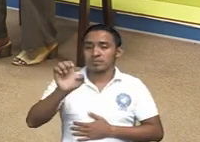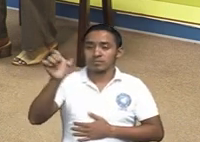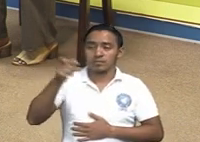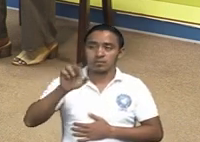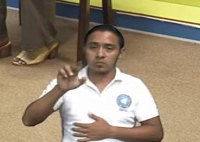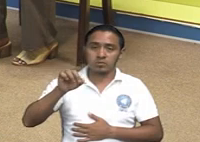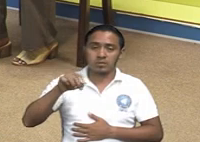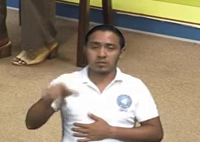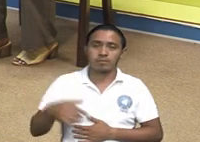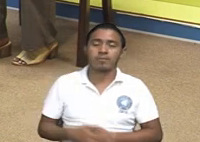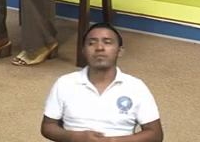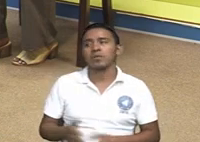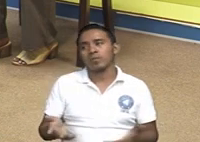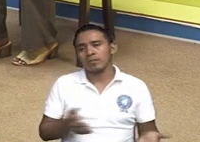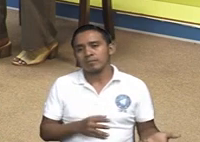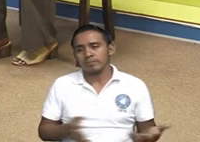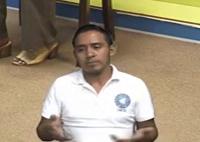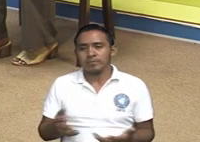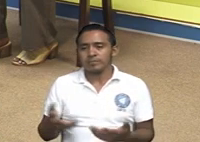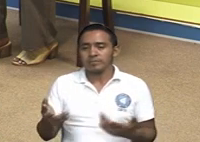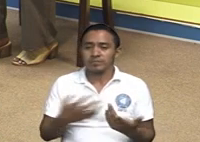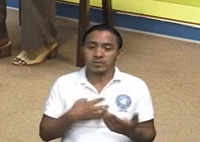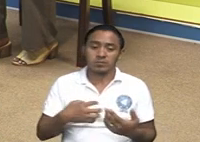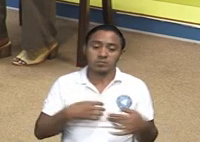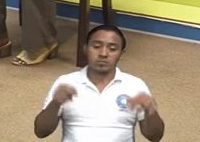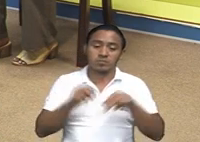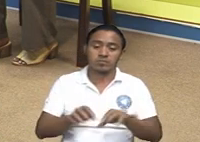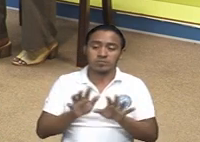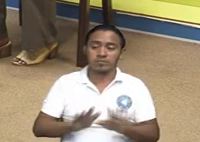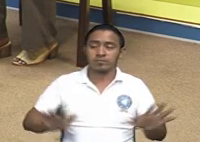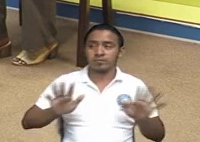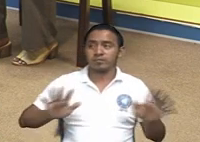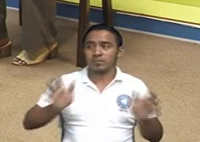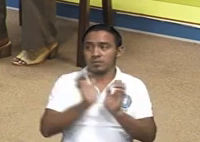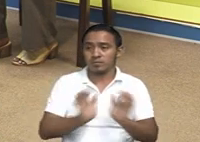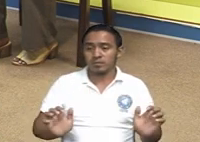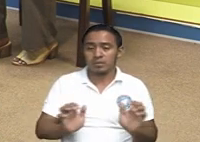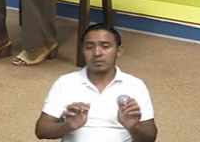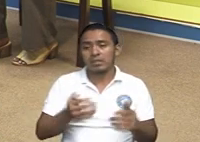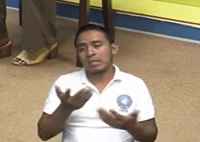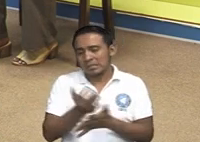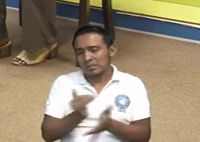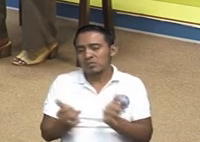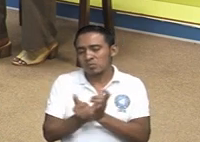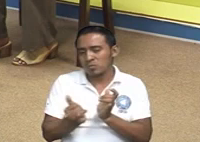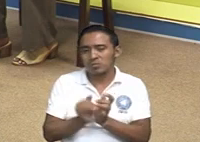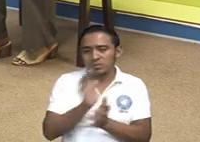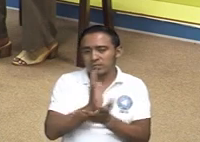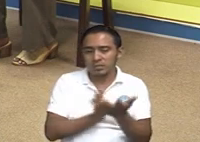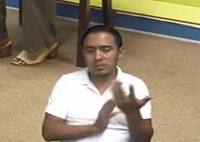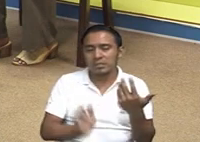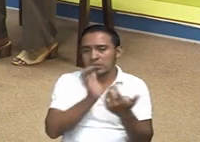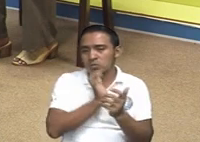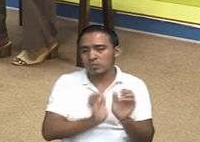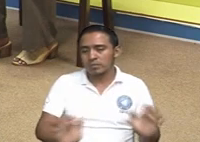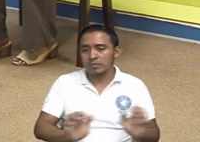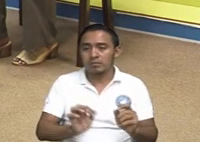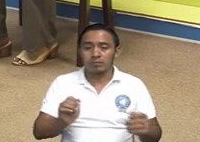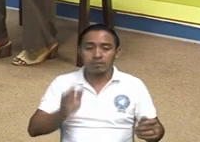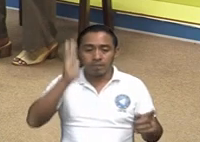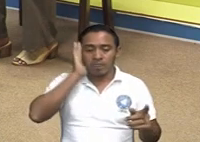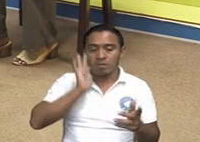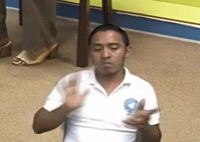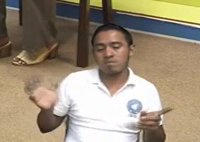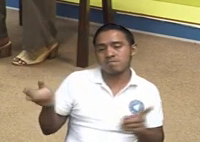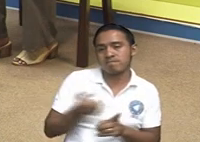menos que sea pues algo que no es parte de la naturaleza, que hayan niños abusados también, ¿verdad? Que eso ya es un tópico